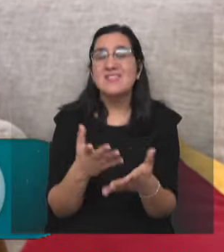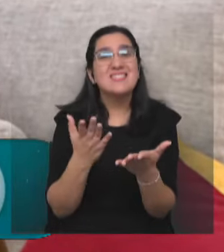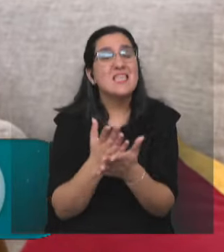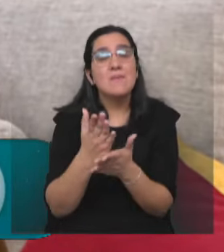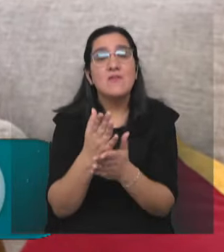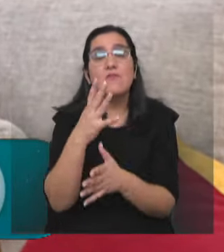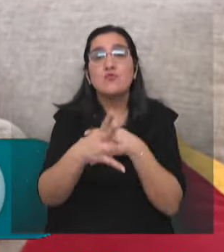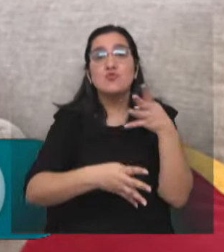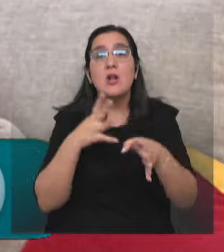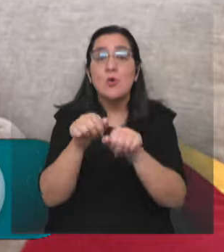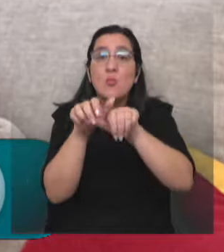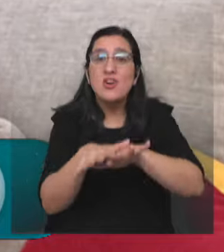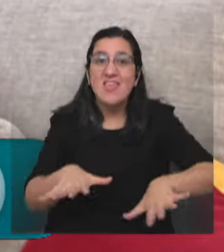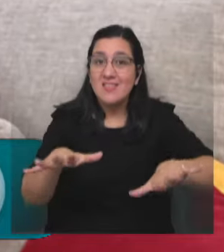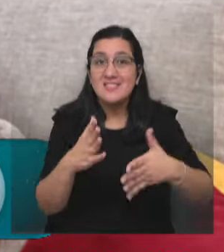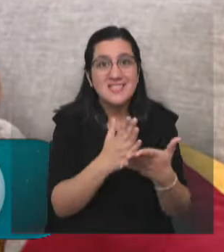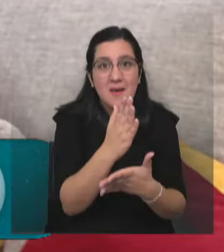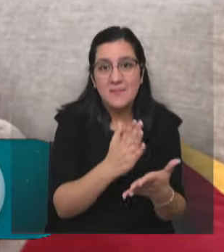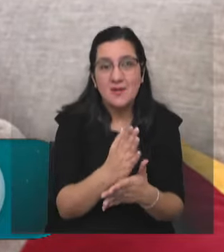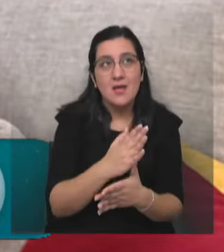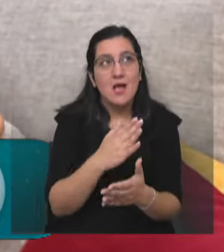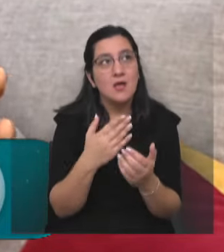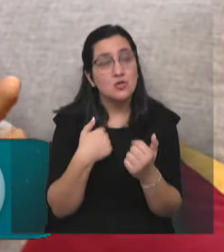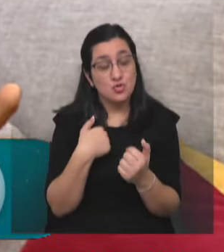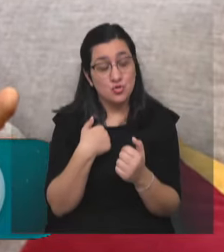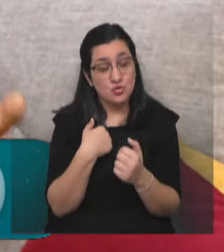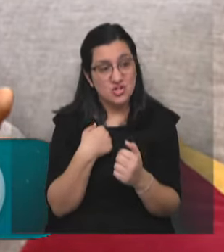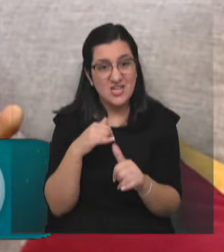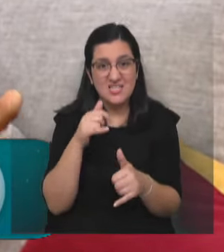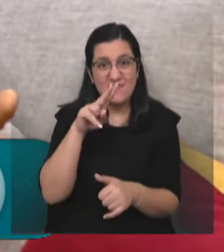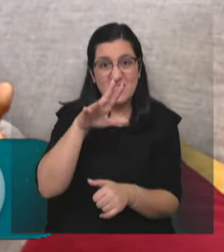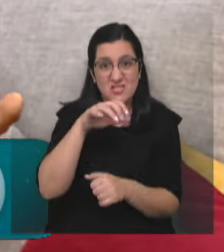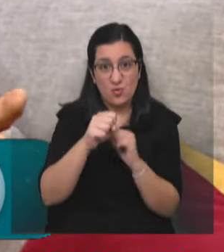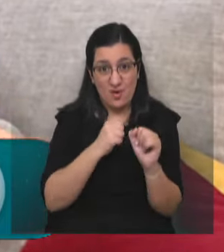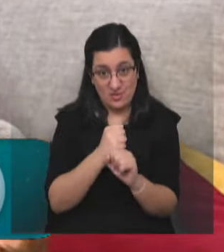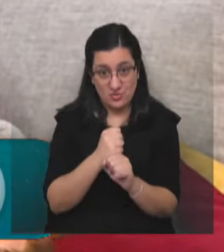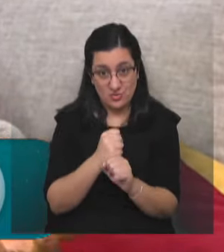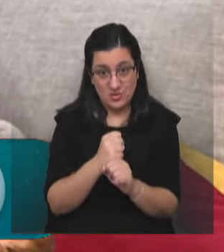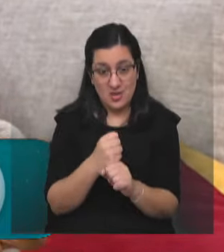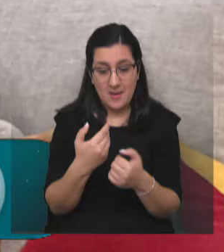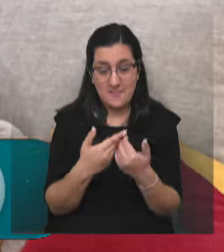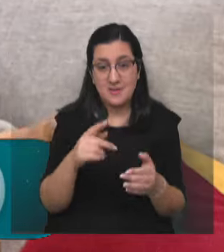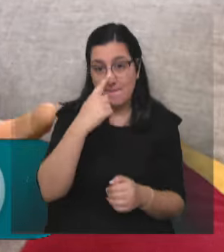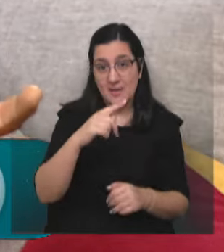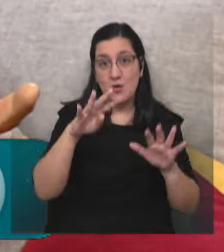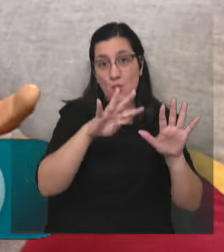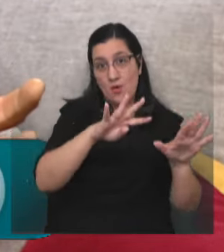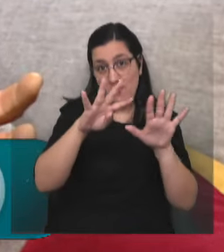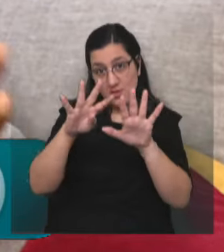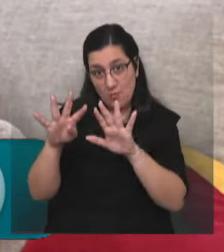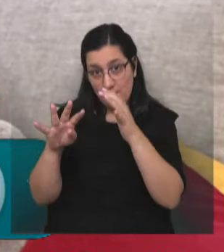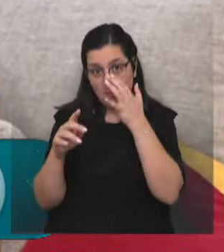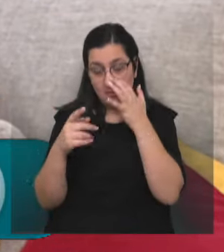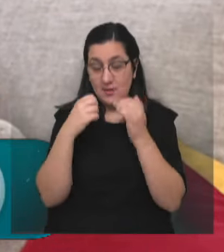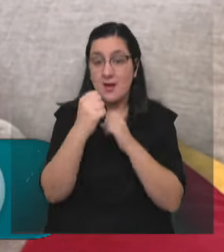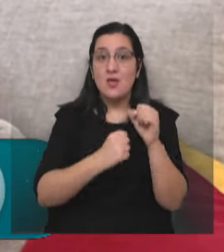por ejemplo. Claro. Ya desde el 2000, yo estoy hace 25 años y empecé en el 99 con esto. Y en